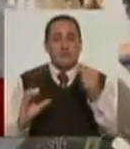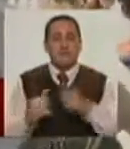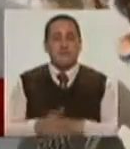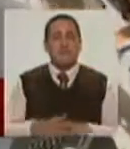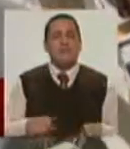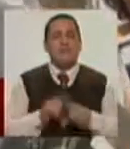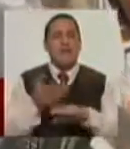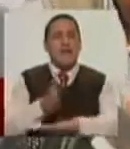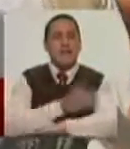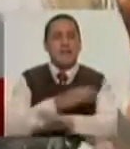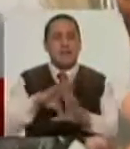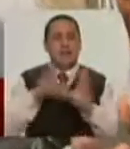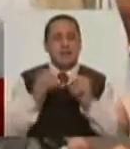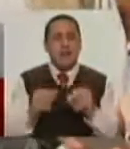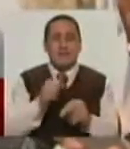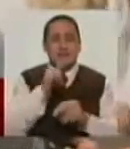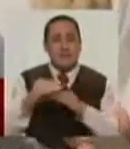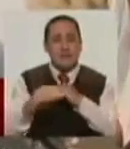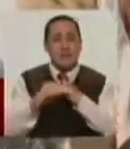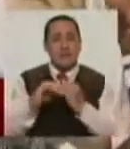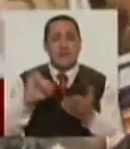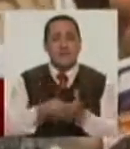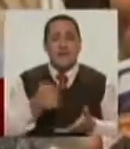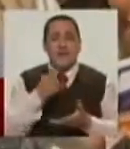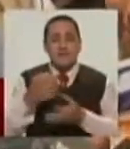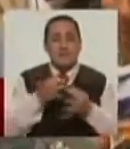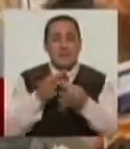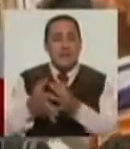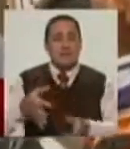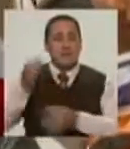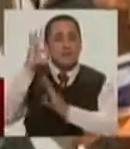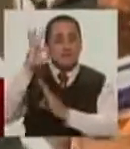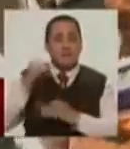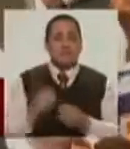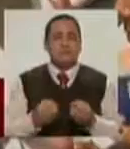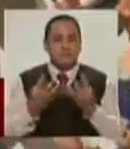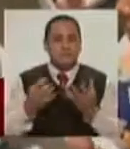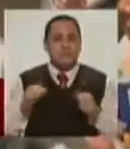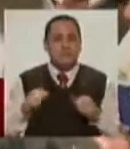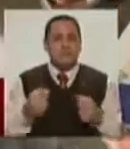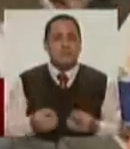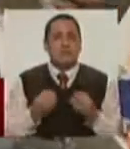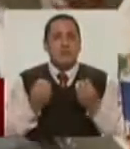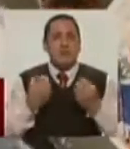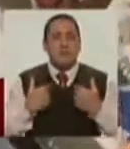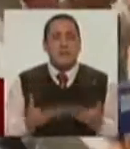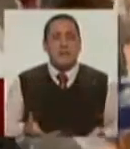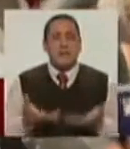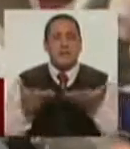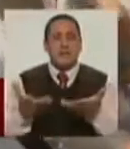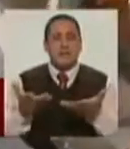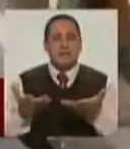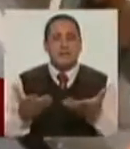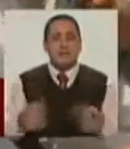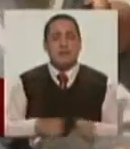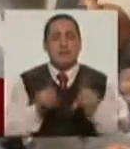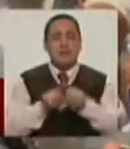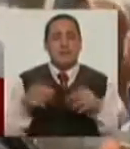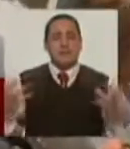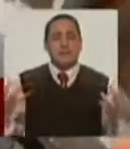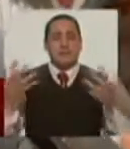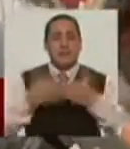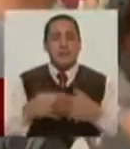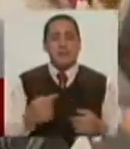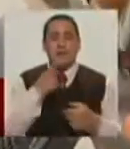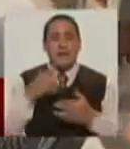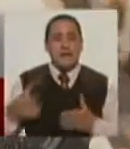a reducir también las brechas de desigualdad que usted ha mencionado en su discurso para esta zona? Por supuesto, porque va a permitir, si integramos